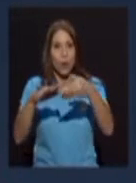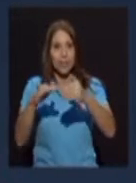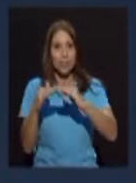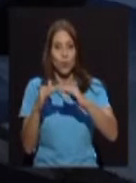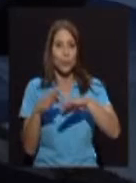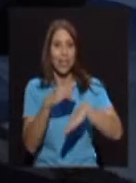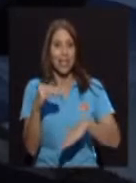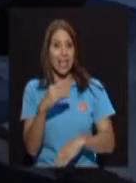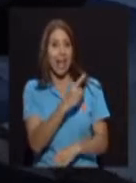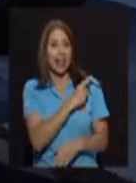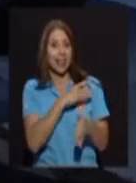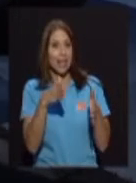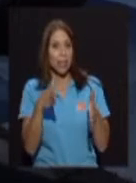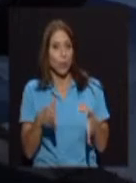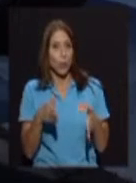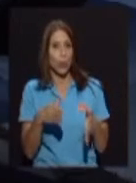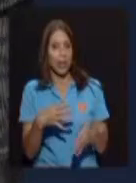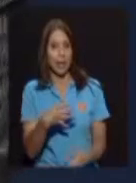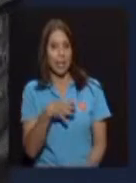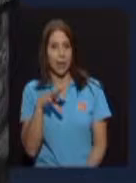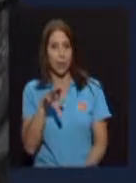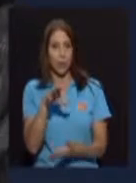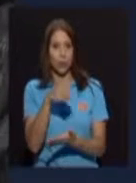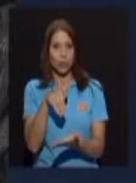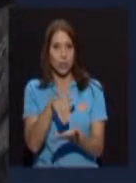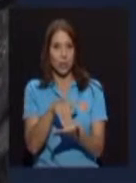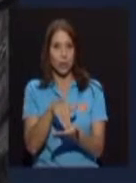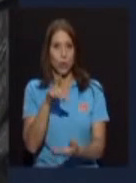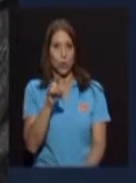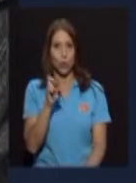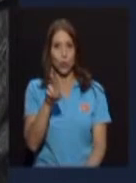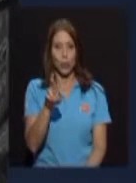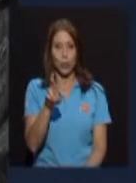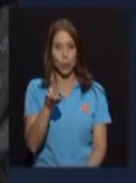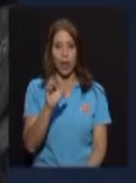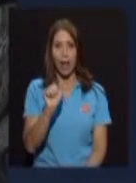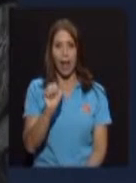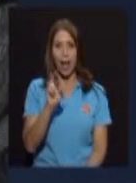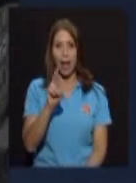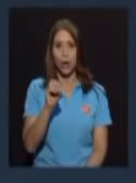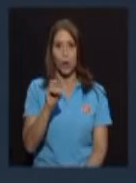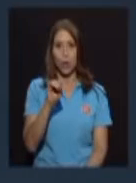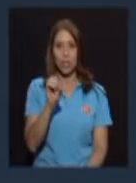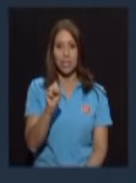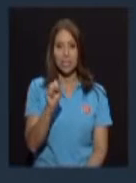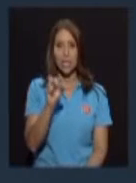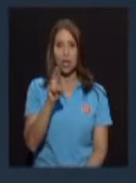director del propio centro, al doctor Arodys Robles, quien